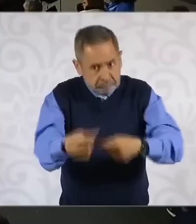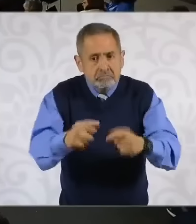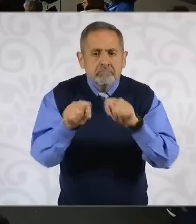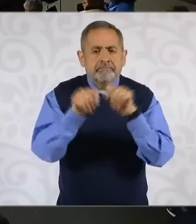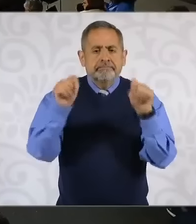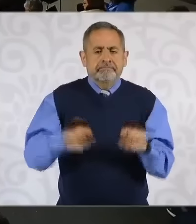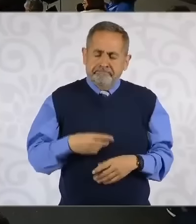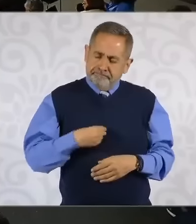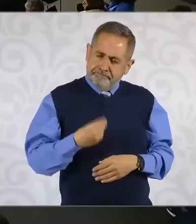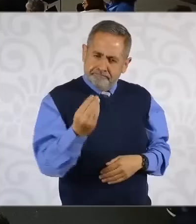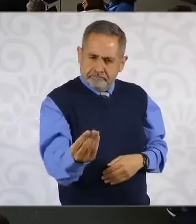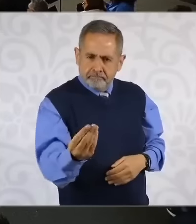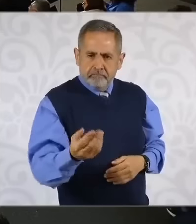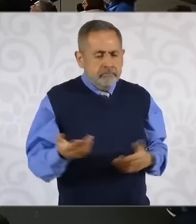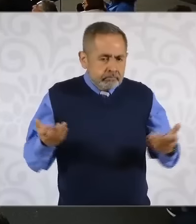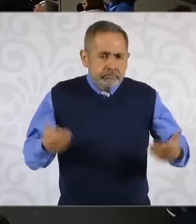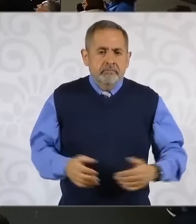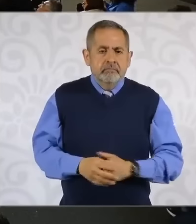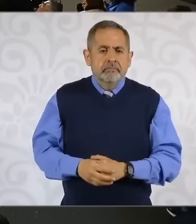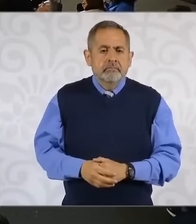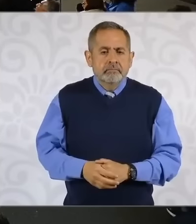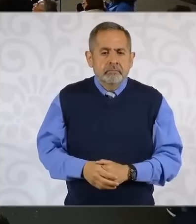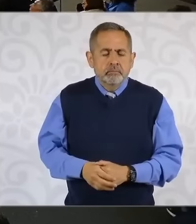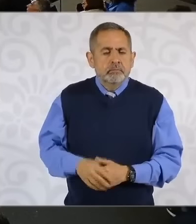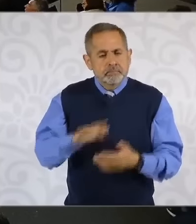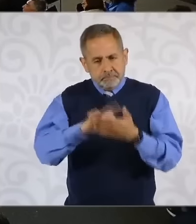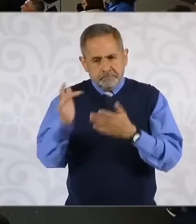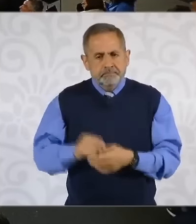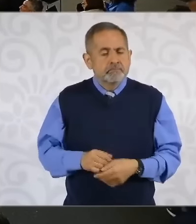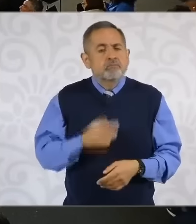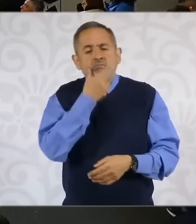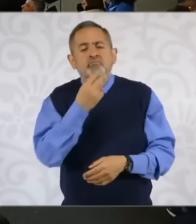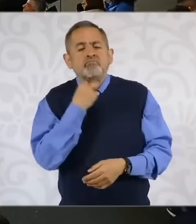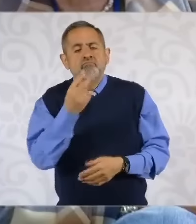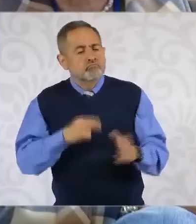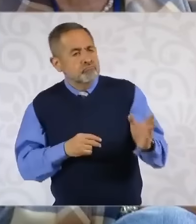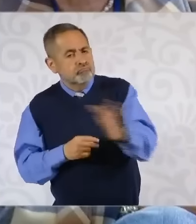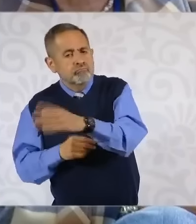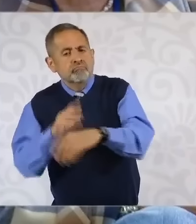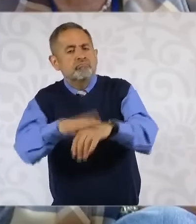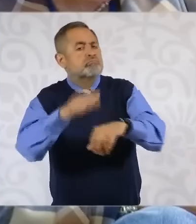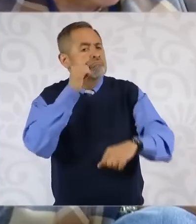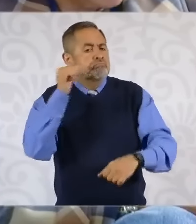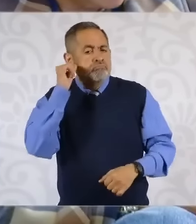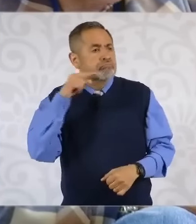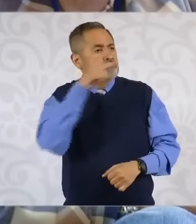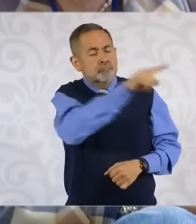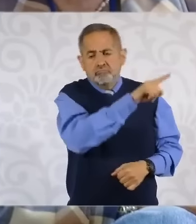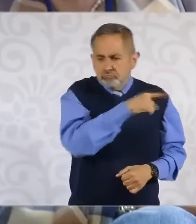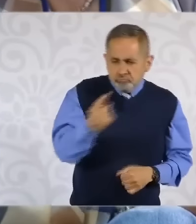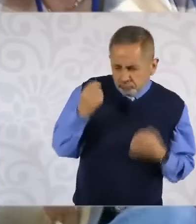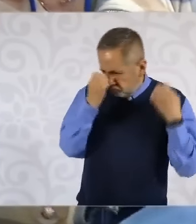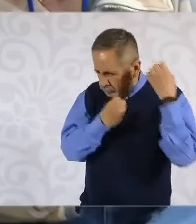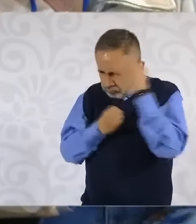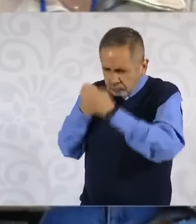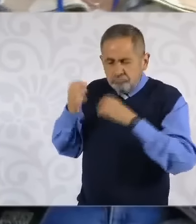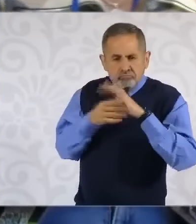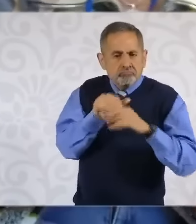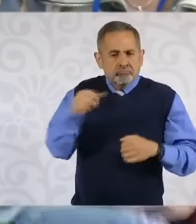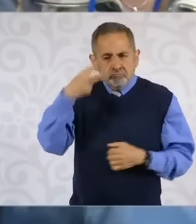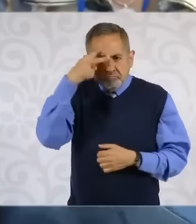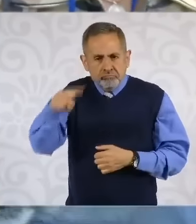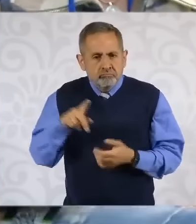doctora. En otra pregunta, presidenta, el día de ayer dos fondos de inversiones en Estados Unidos iniciaron un arbitraje contra México a raíz